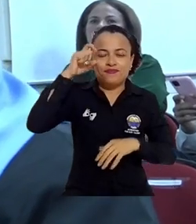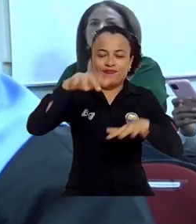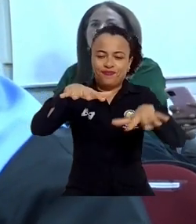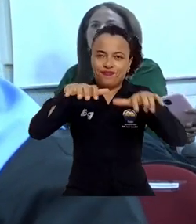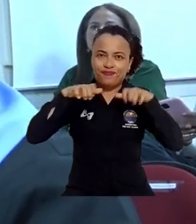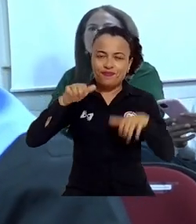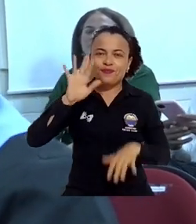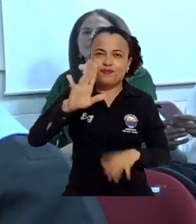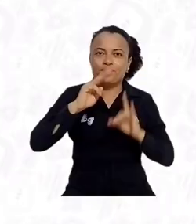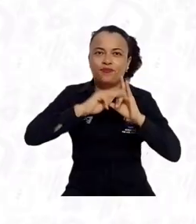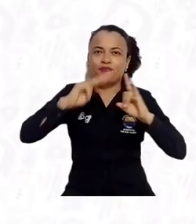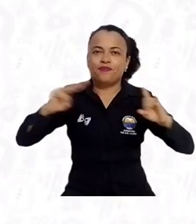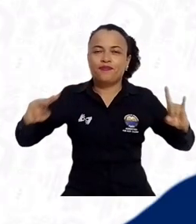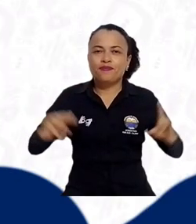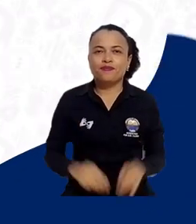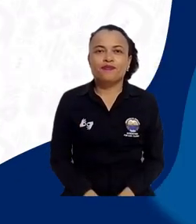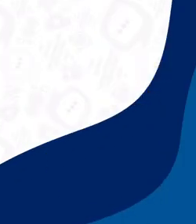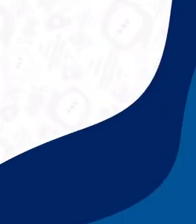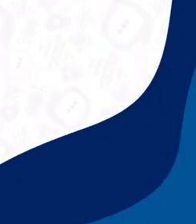Otero de la Alma